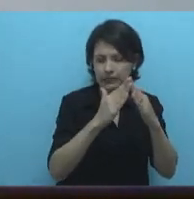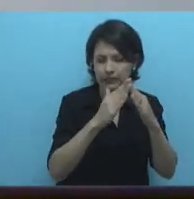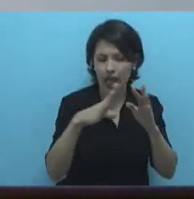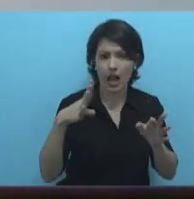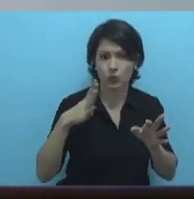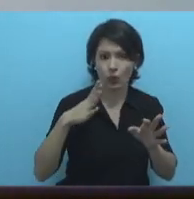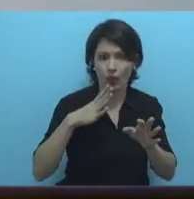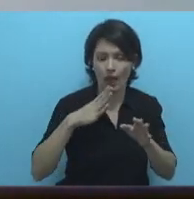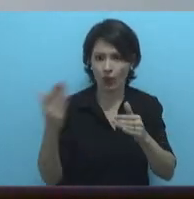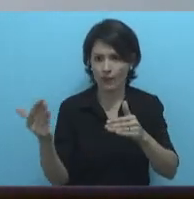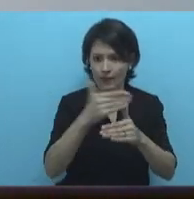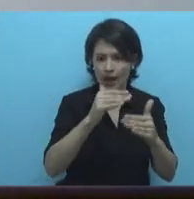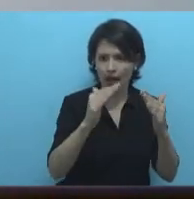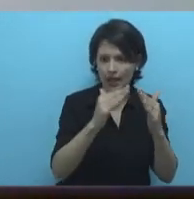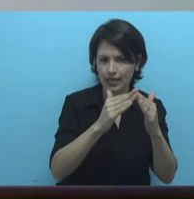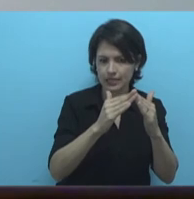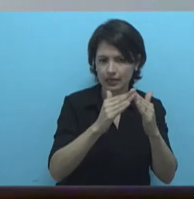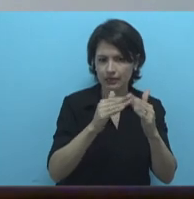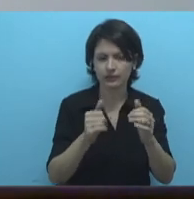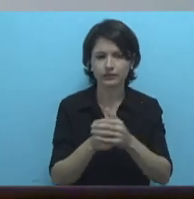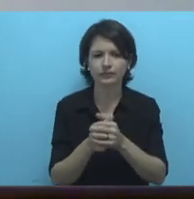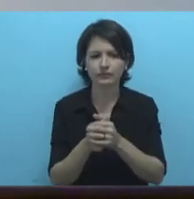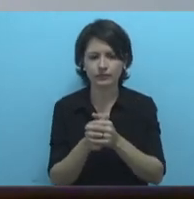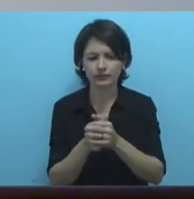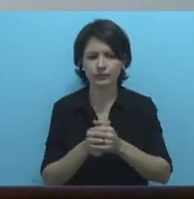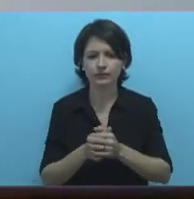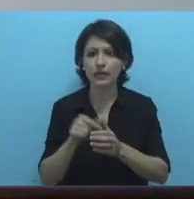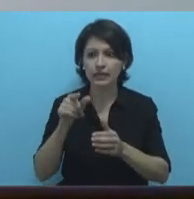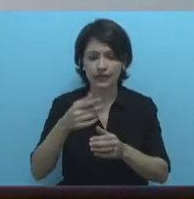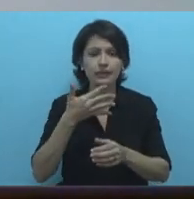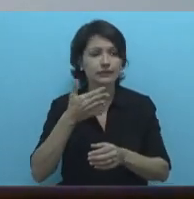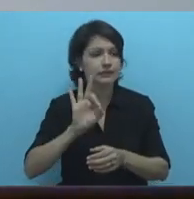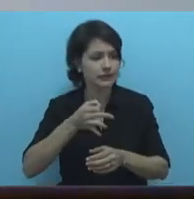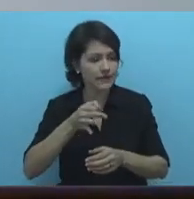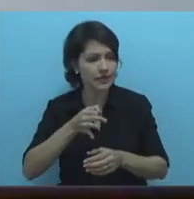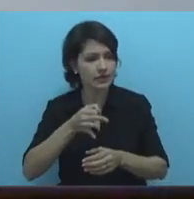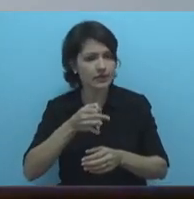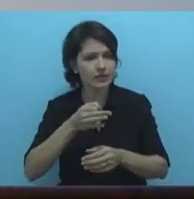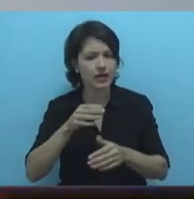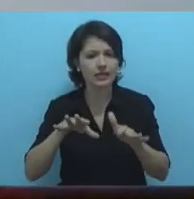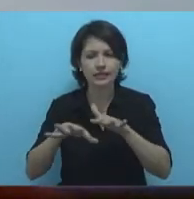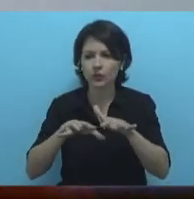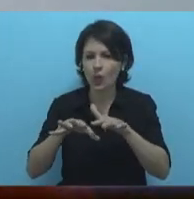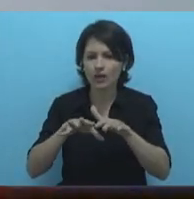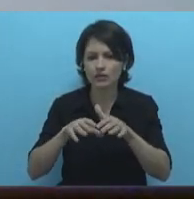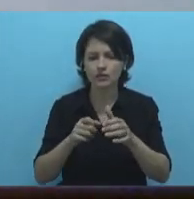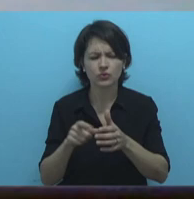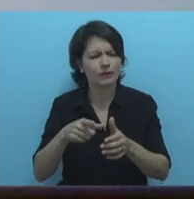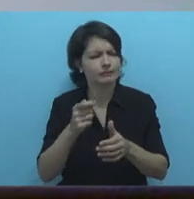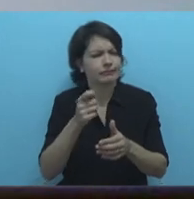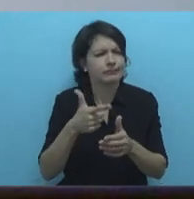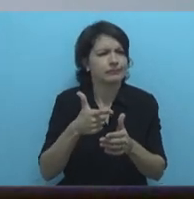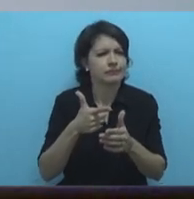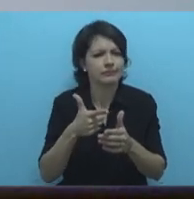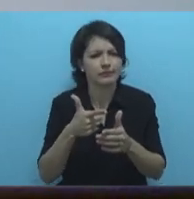había había violado y transgredido la cuarentena pero digo como pensar que un joven se va a detener